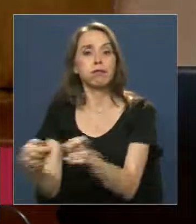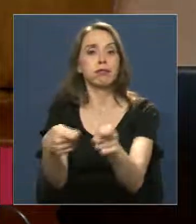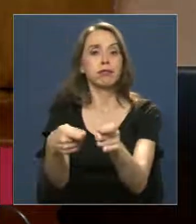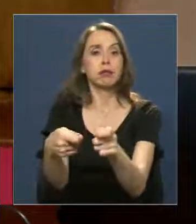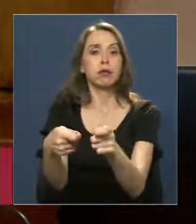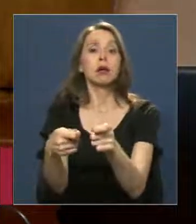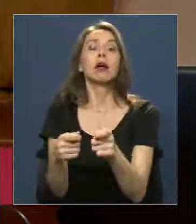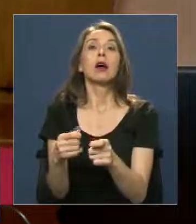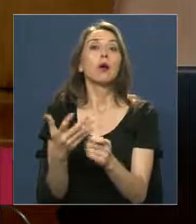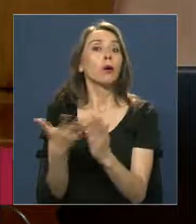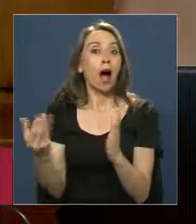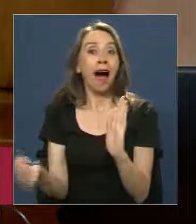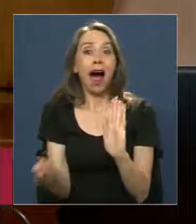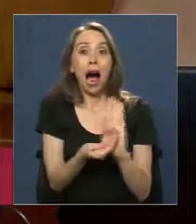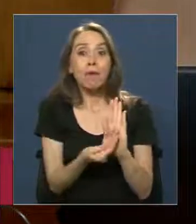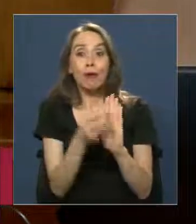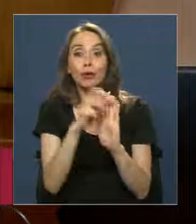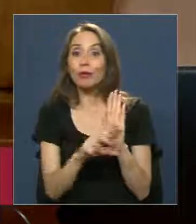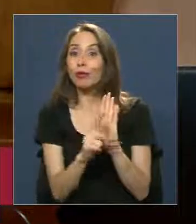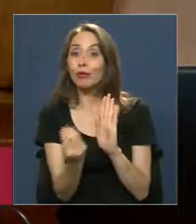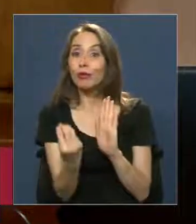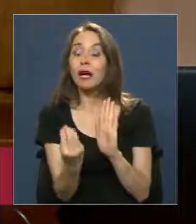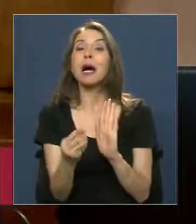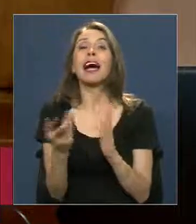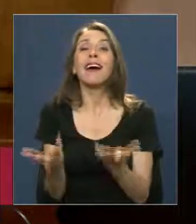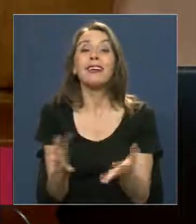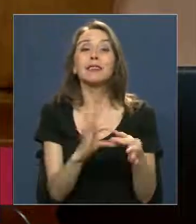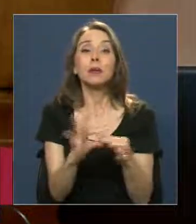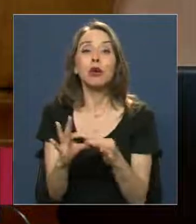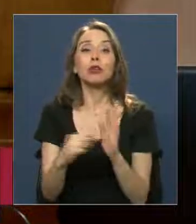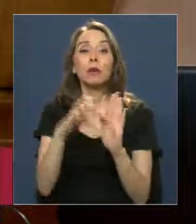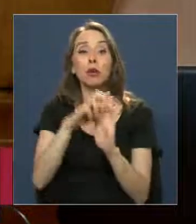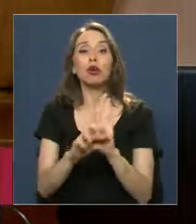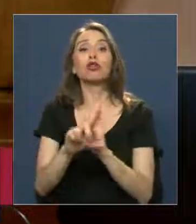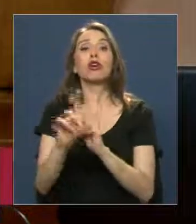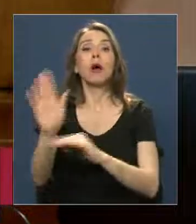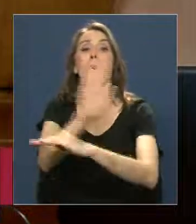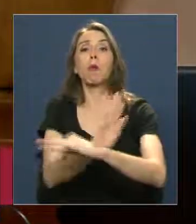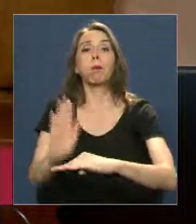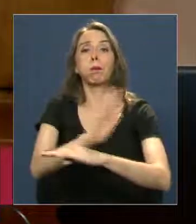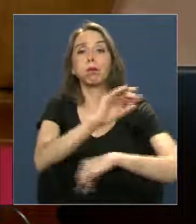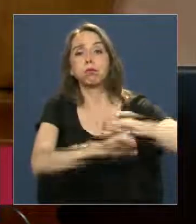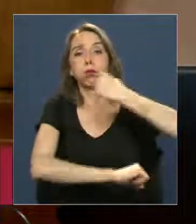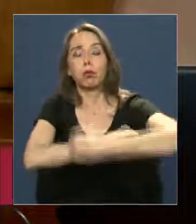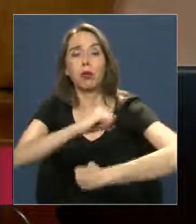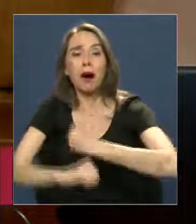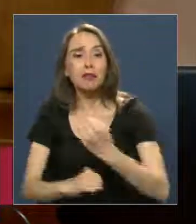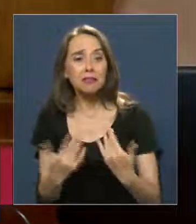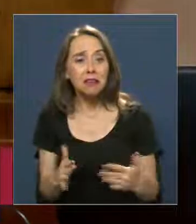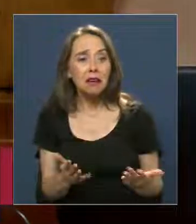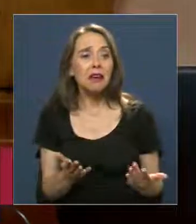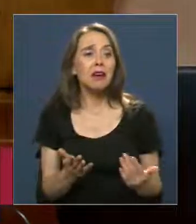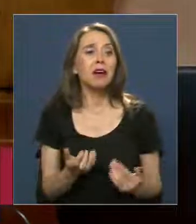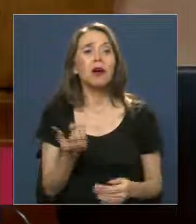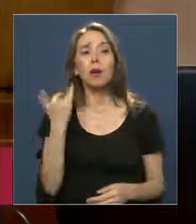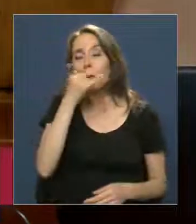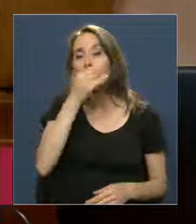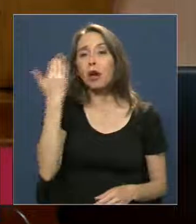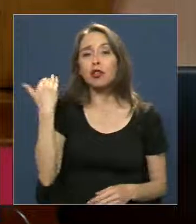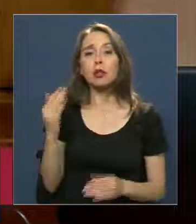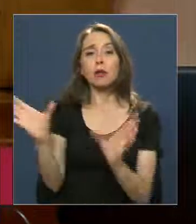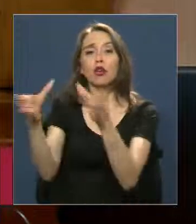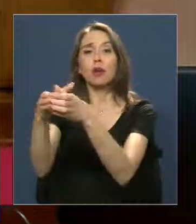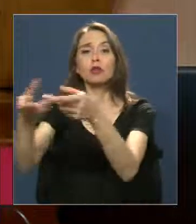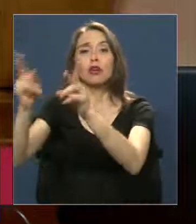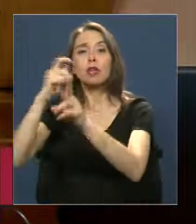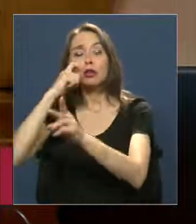creo que fue un tremendo aporte. Y yo creo que este fue el motivo de que este proyecto estuvo detenido tanto tiempo acá. Si llevamos, no sé hace cuánto tiempo ya se aprobó en la Comisión de